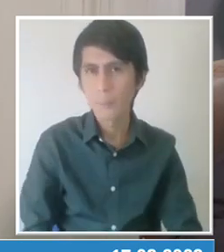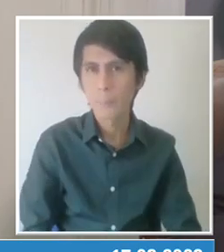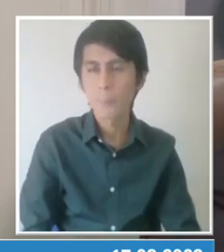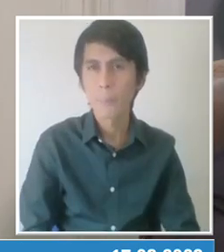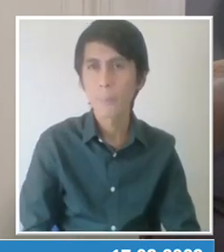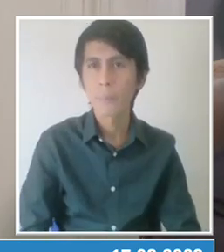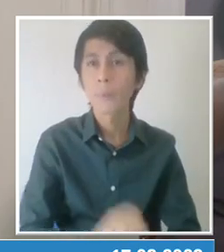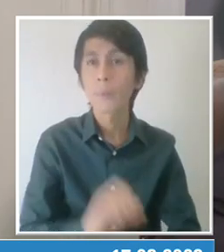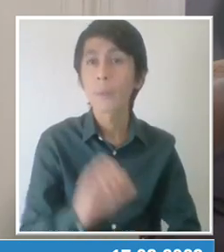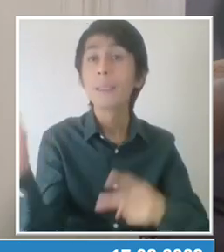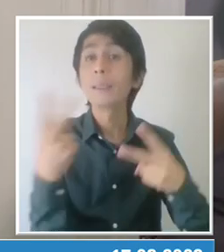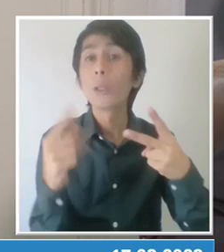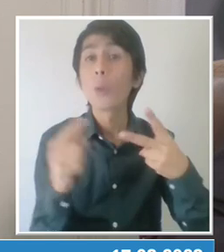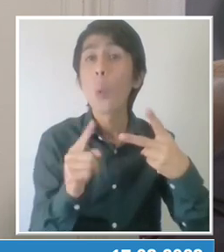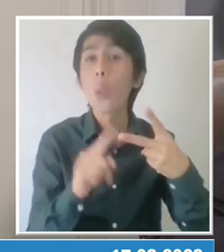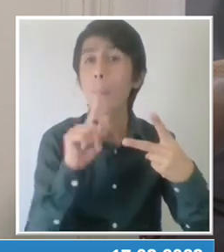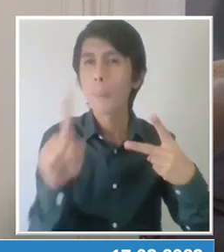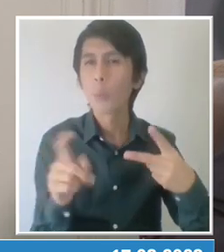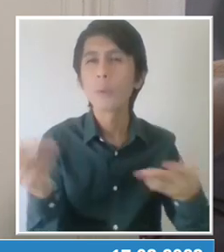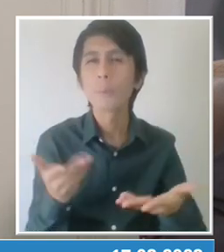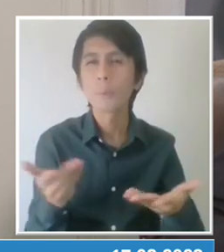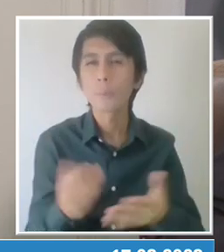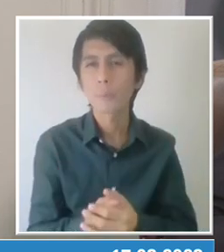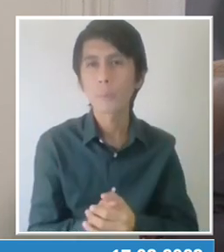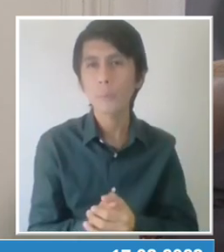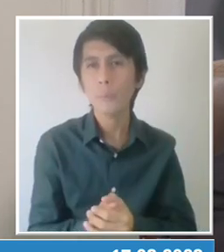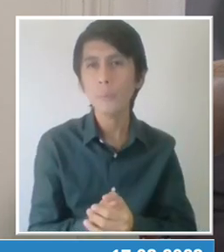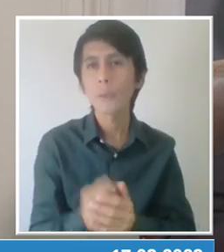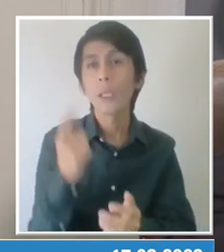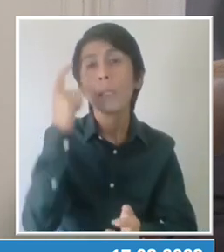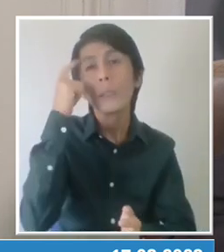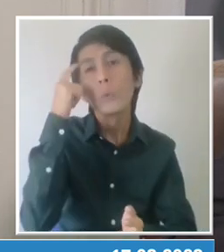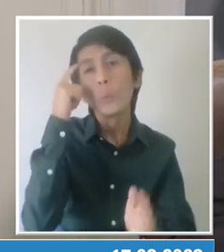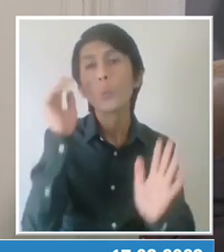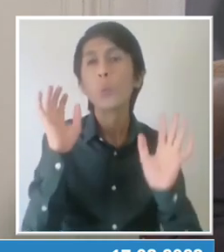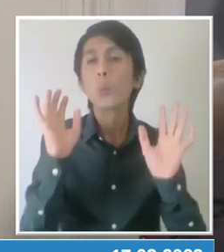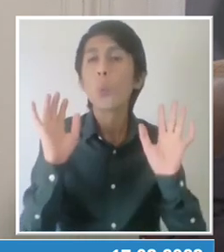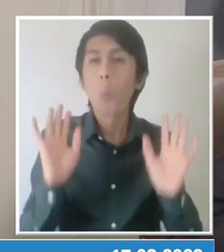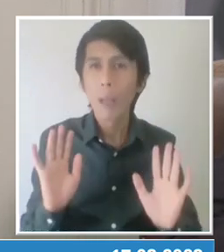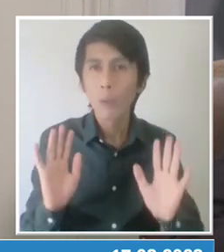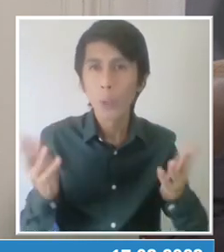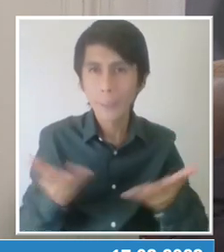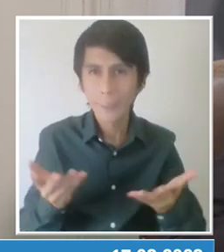pregunta es, supuesto que estuviera resuelto que es el pueblo,